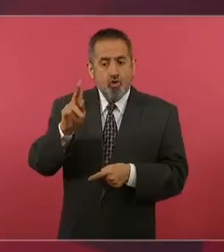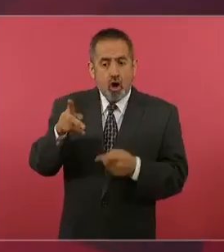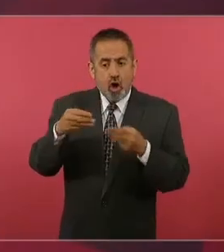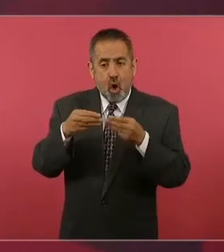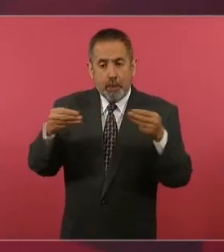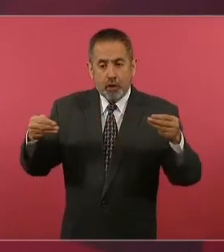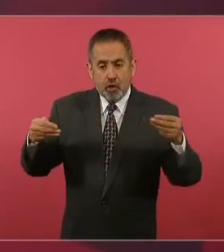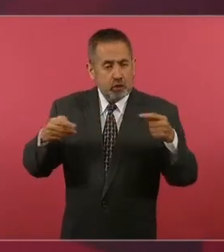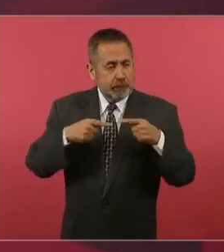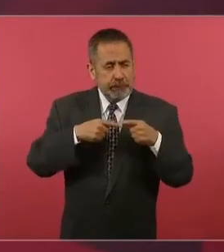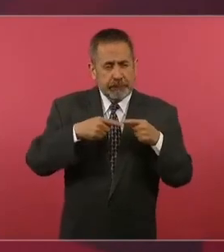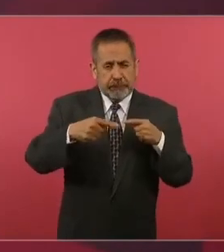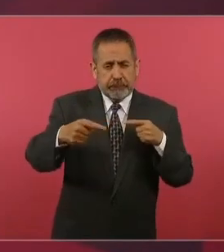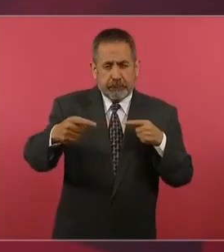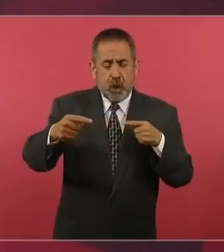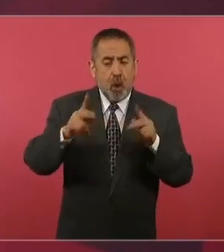kilómetros